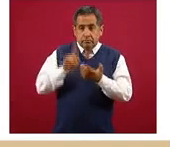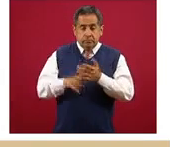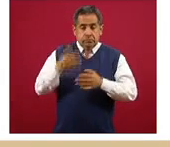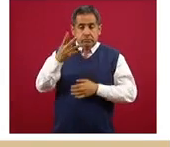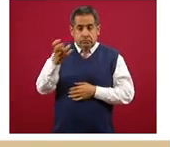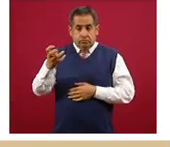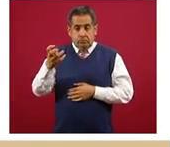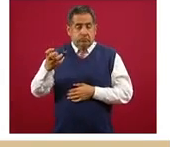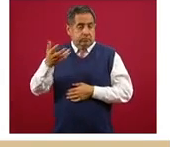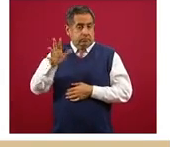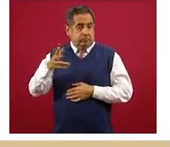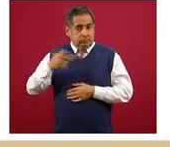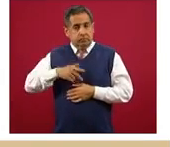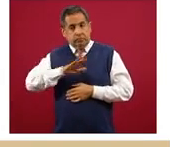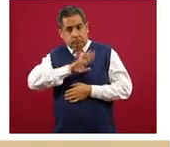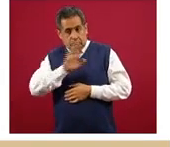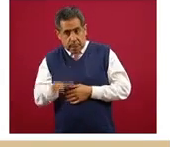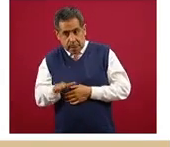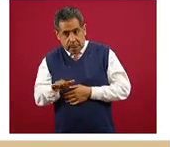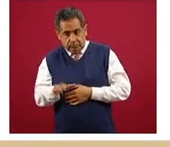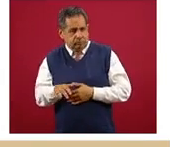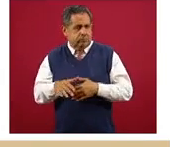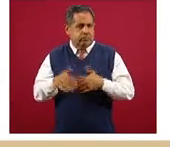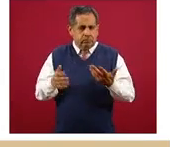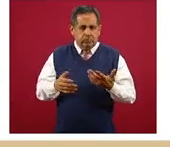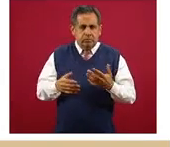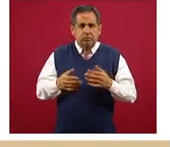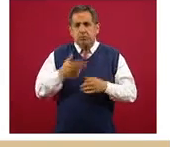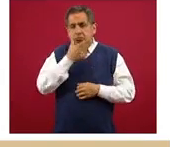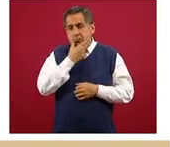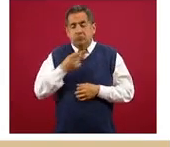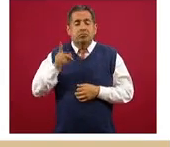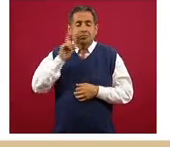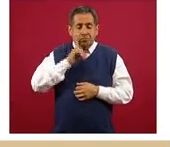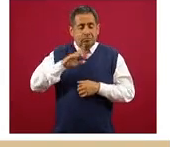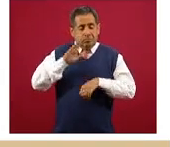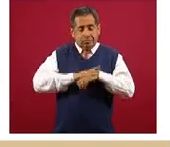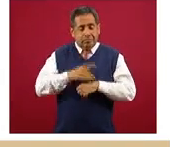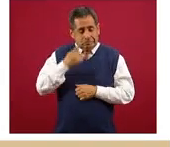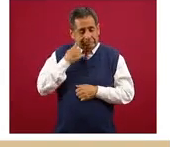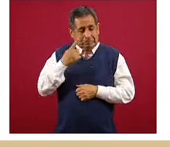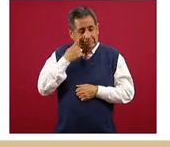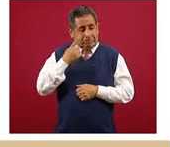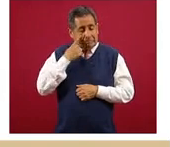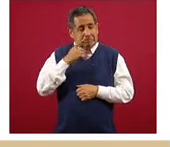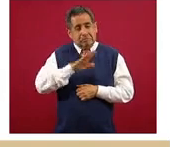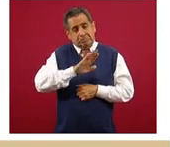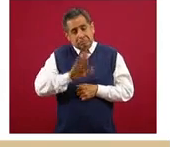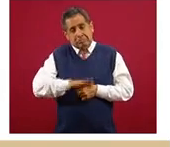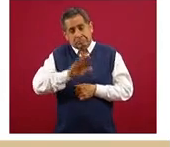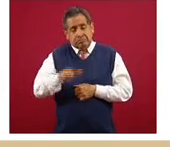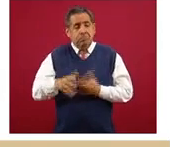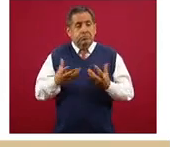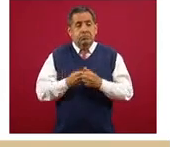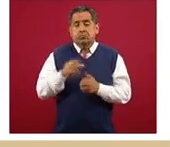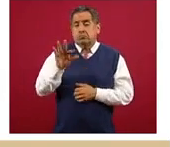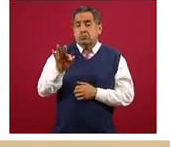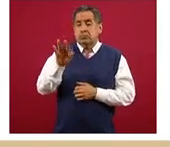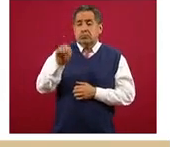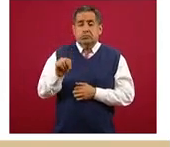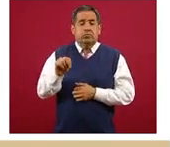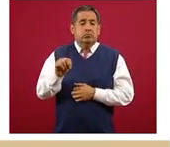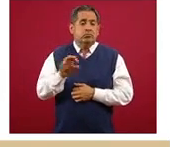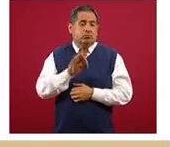1.410 defunciones. Aquí son las médicas y los médicos los que tienen la mayor frecuencia,